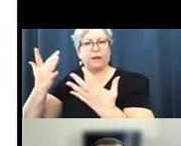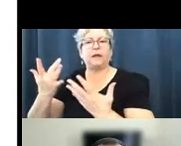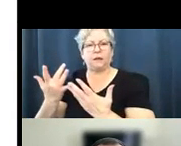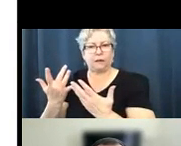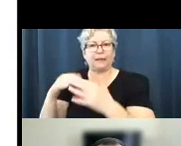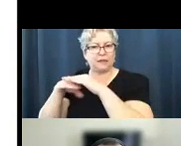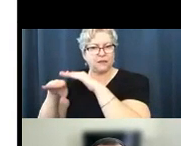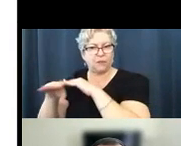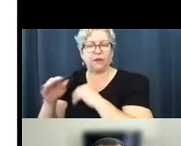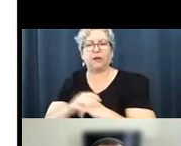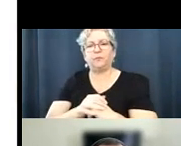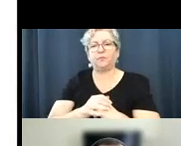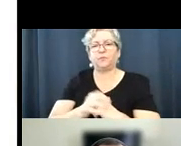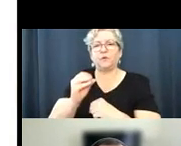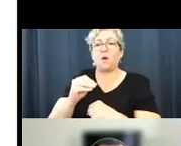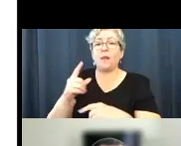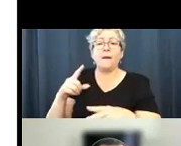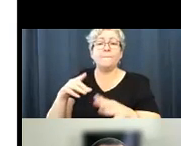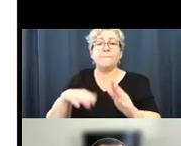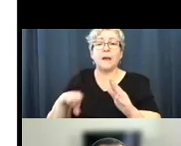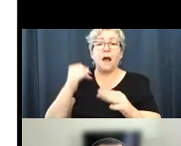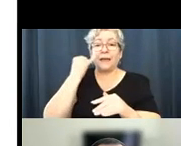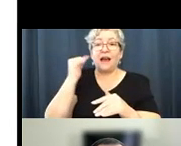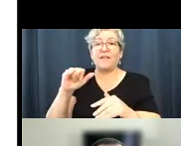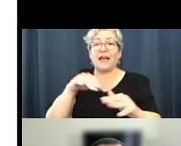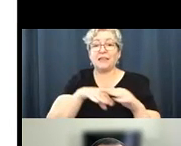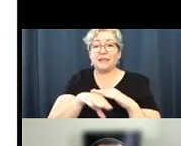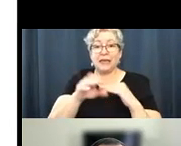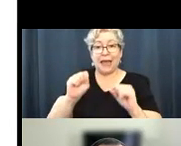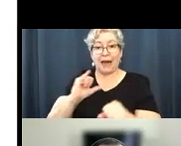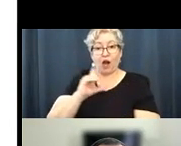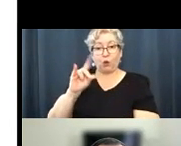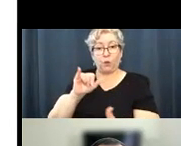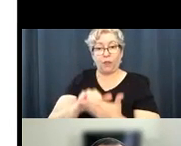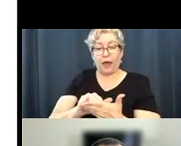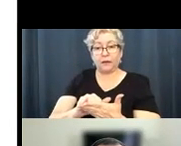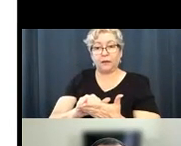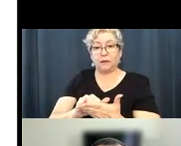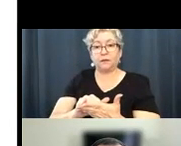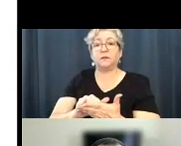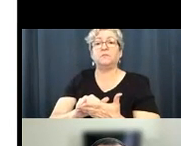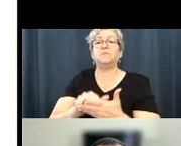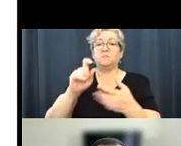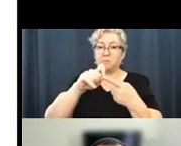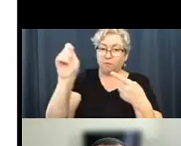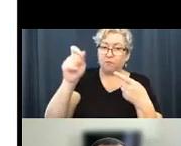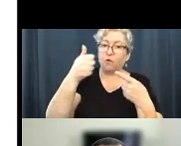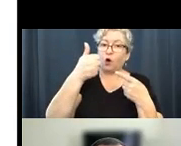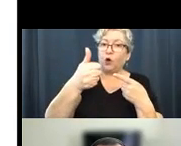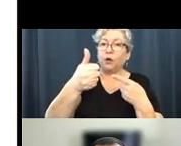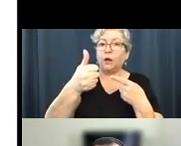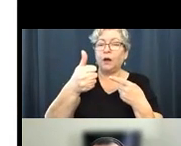más user-friendly. Y así que lo básico de la accesibilidad, si no lo podemos hacer, pues